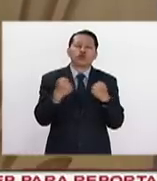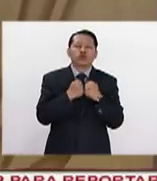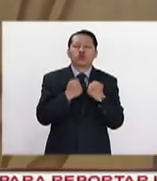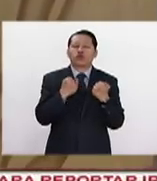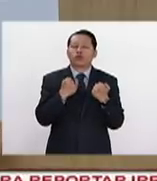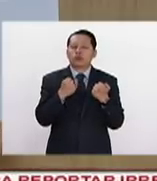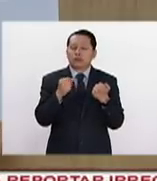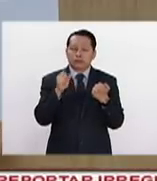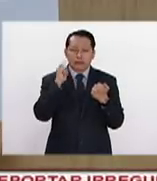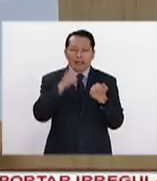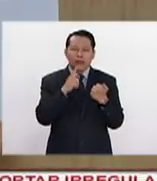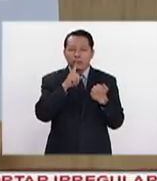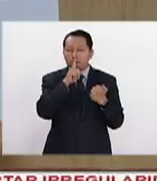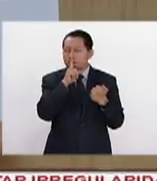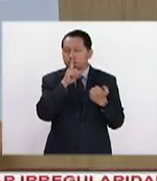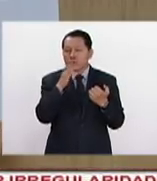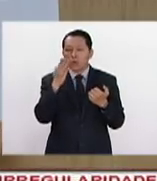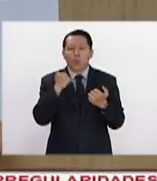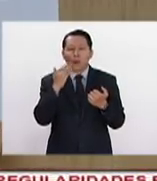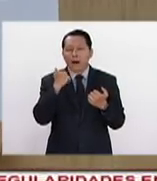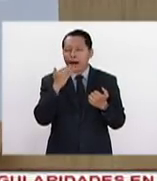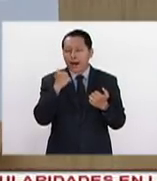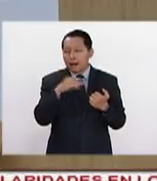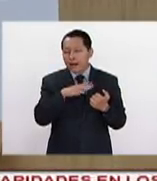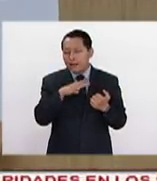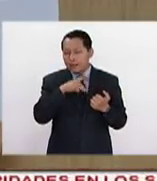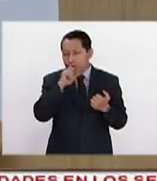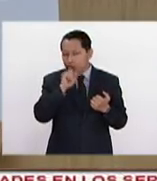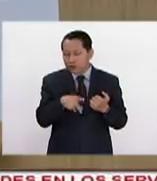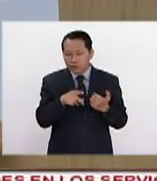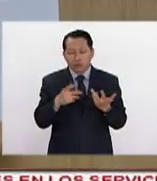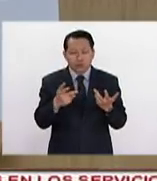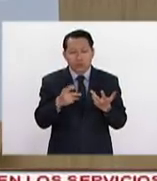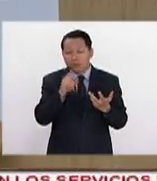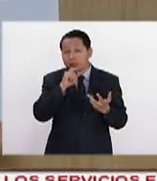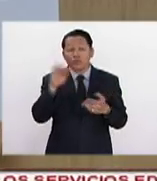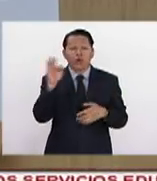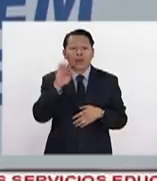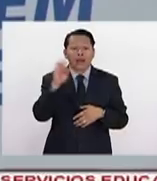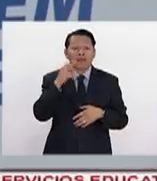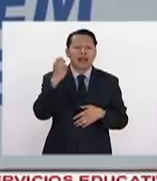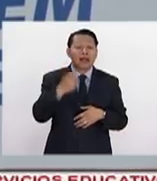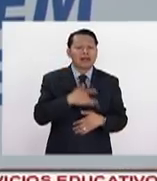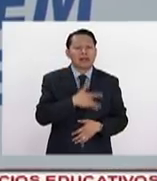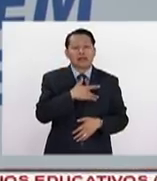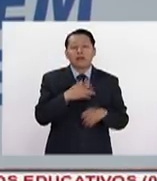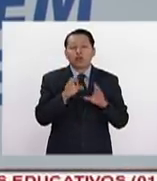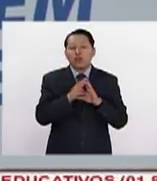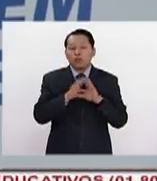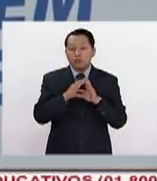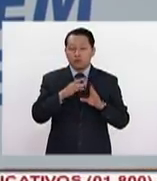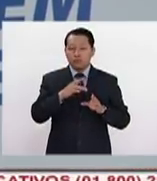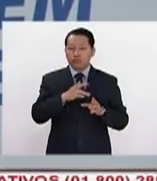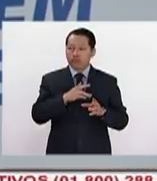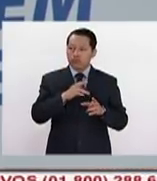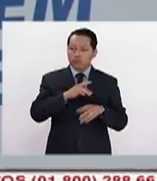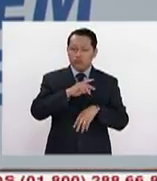con China en la escena internacional. Quizá este sentimiento de